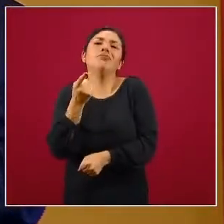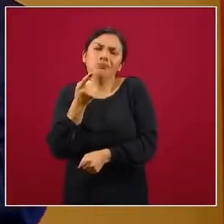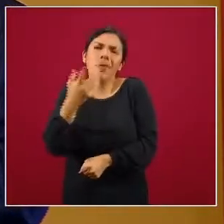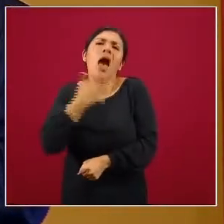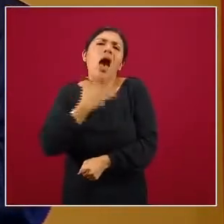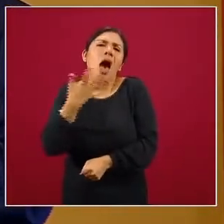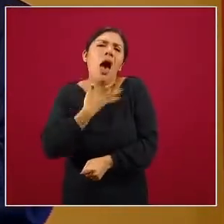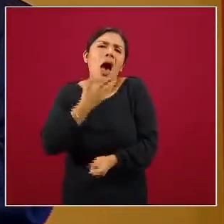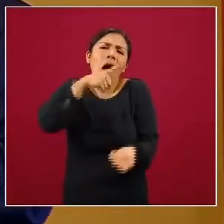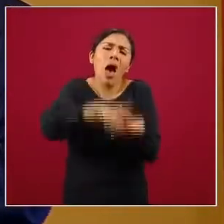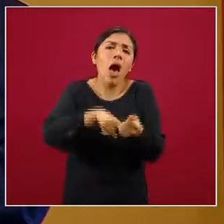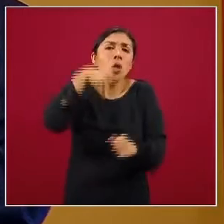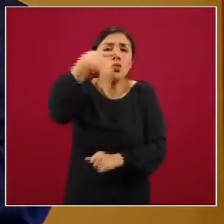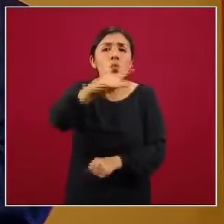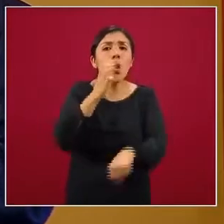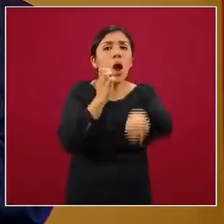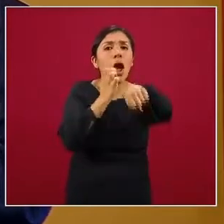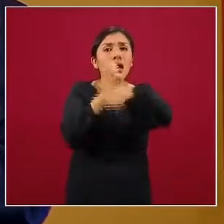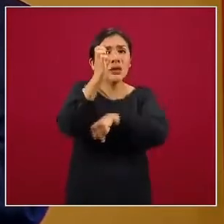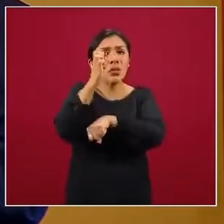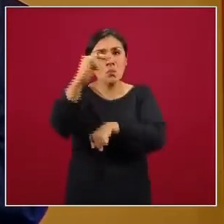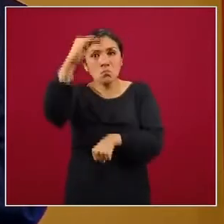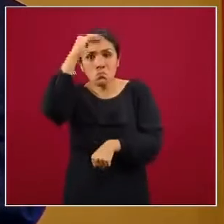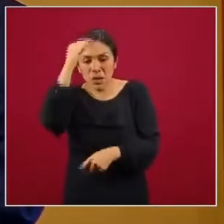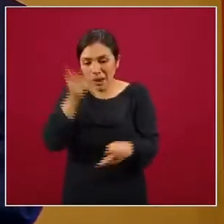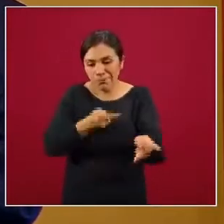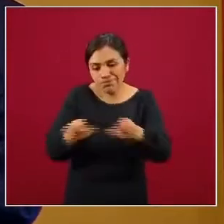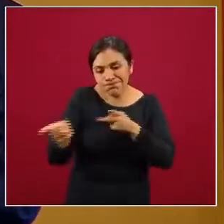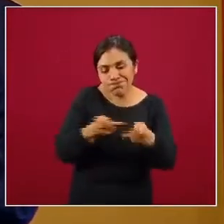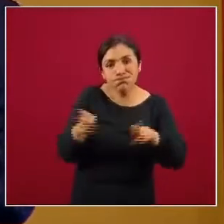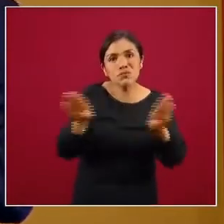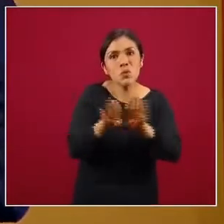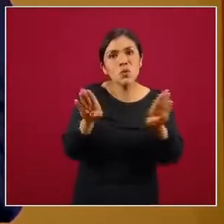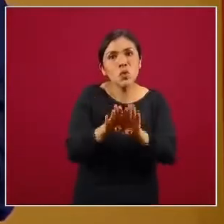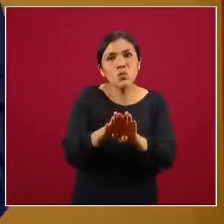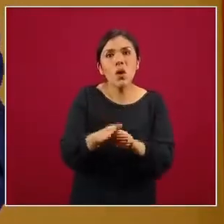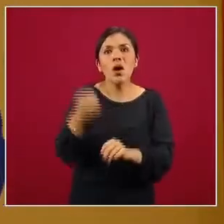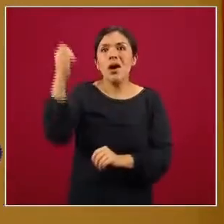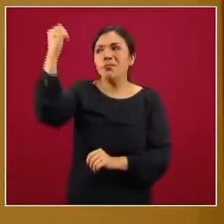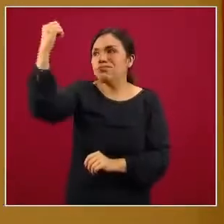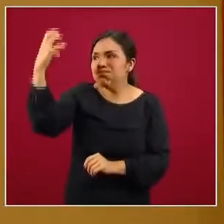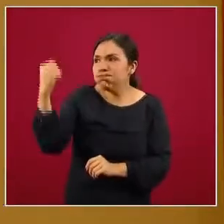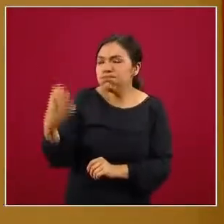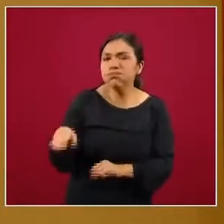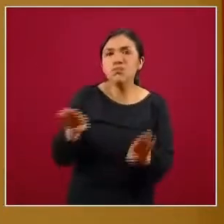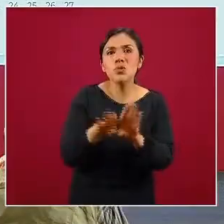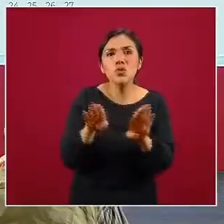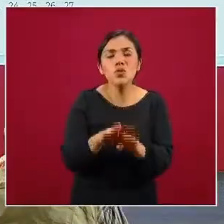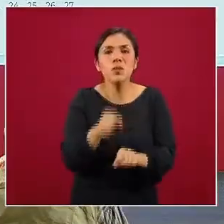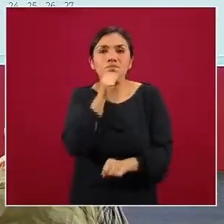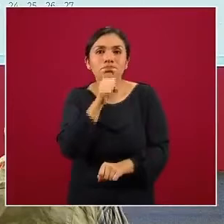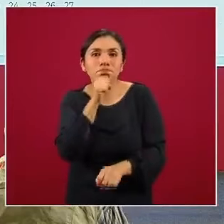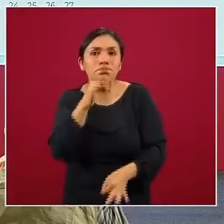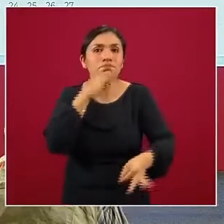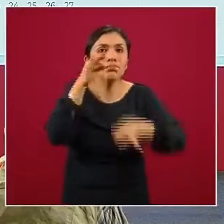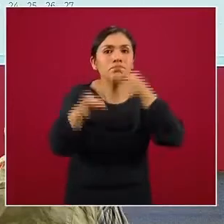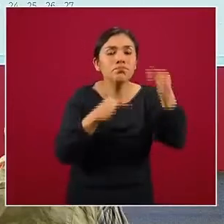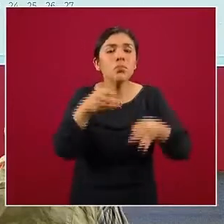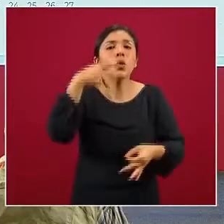cual en la entidad federativa donde usted vive se ha ajustado los indicadores generales del semáforo a